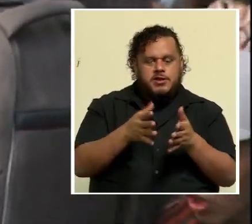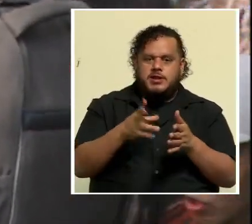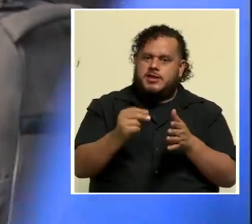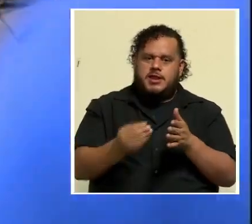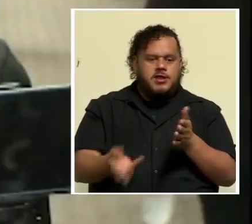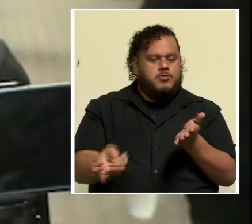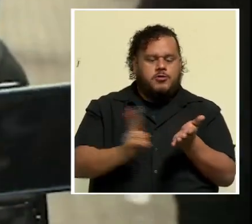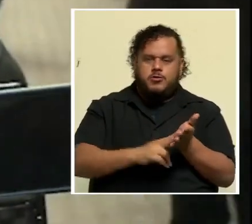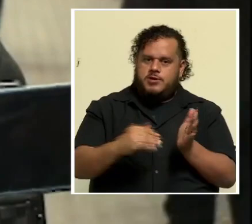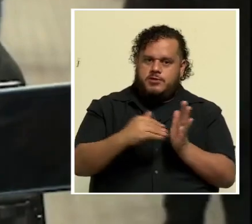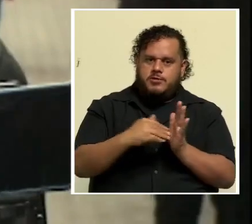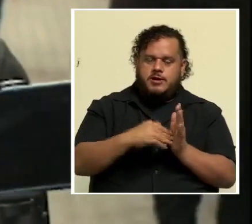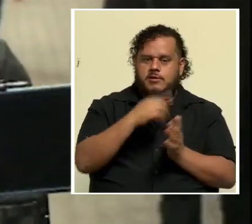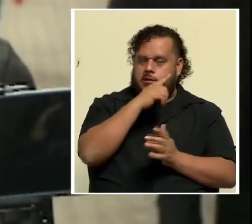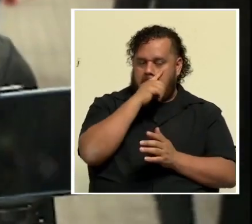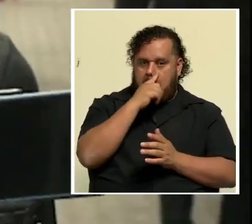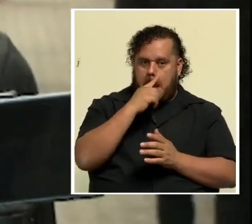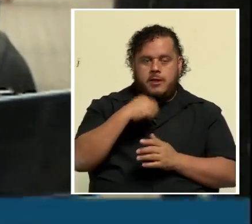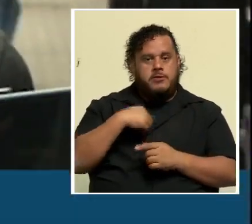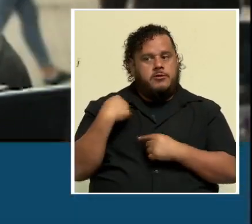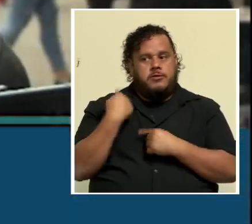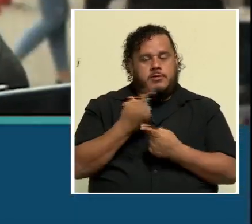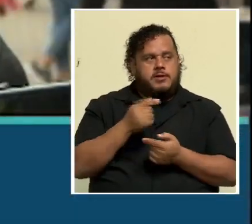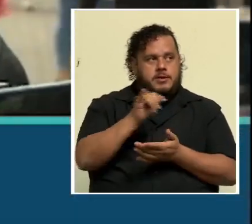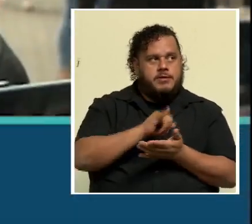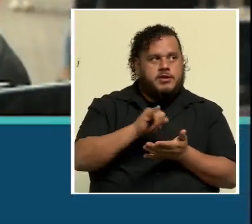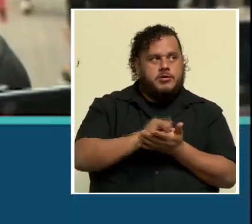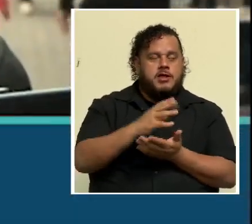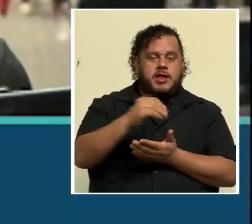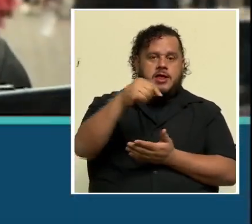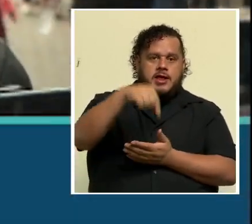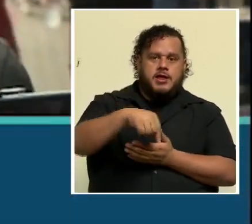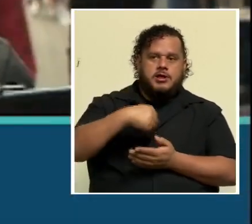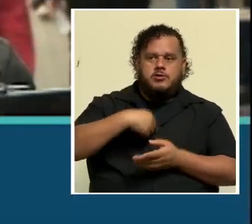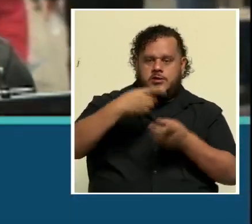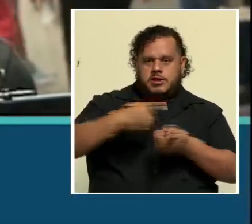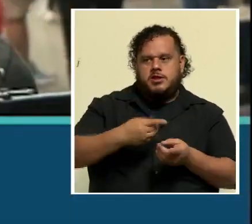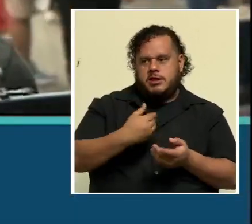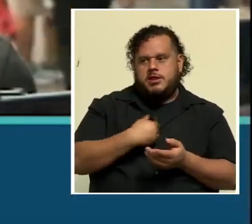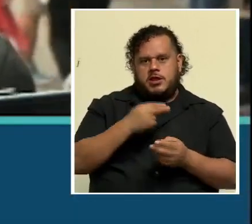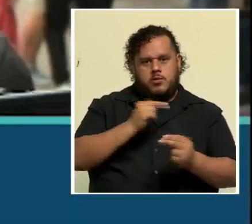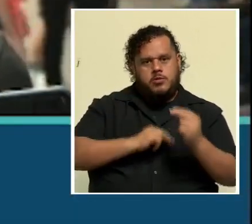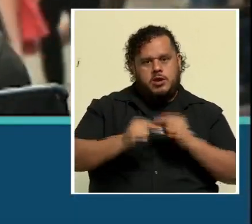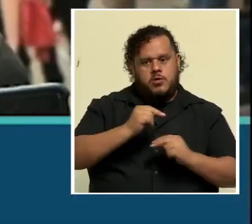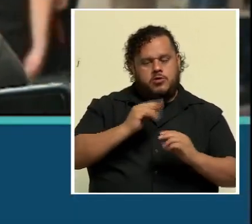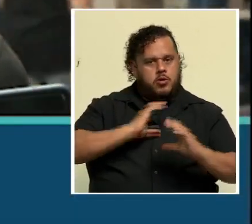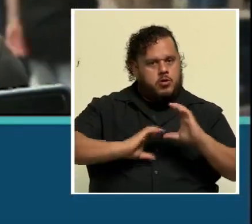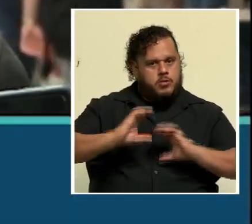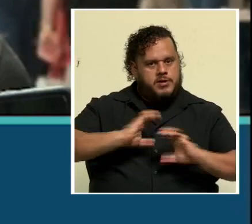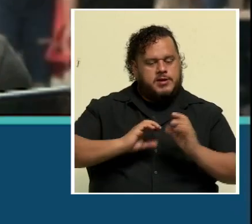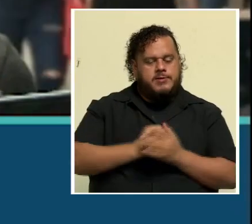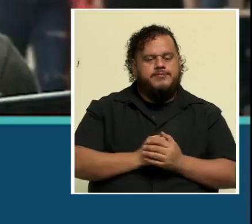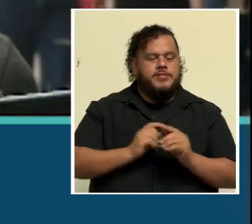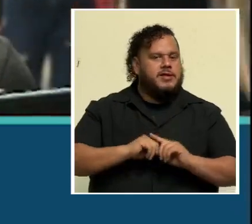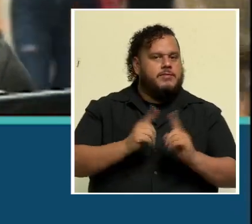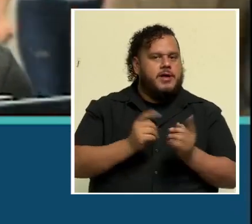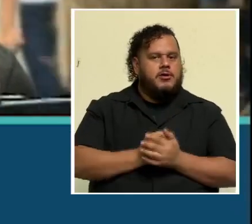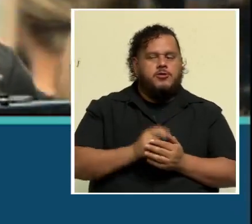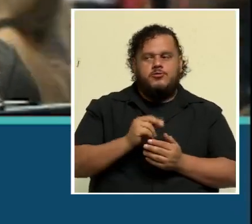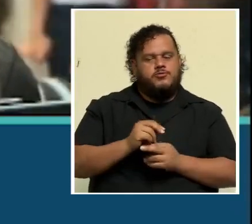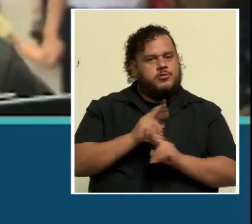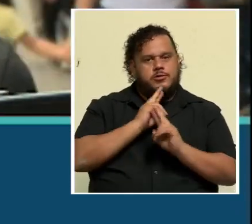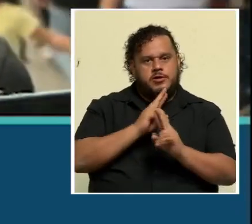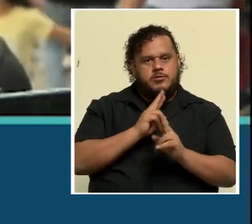contrato. Yo me vine para San José y aquí decidí poner un negocio comercial, pero no me